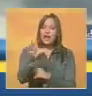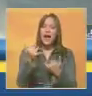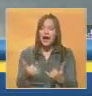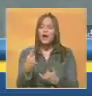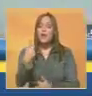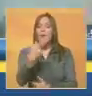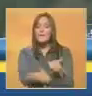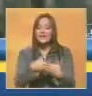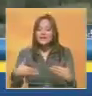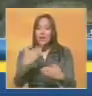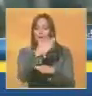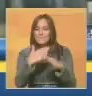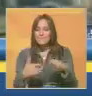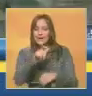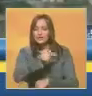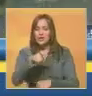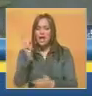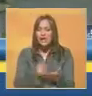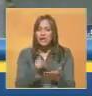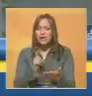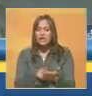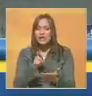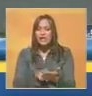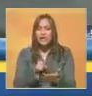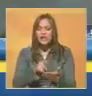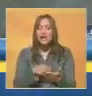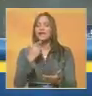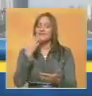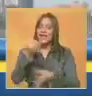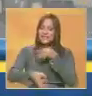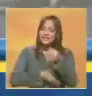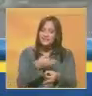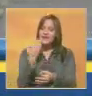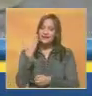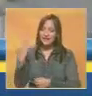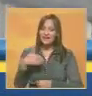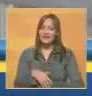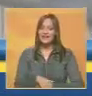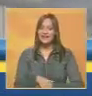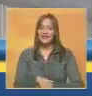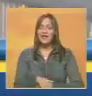de 1,5 millones de visitas. El diario australiano The Post Game